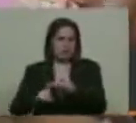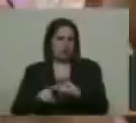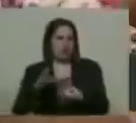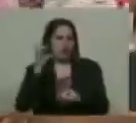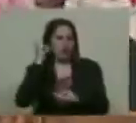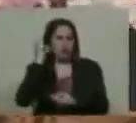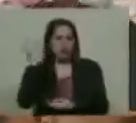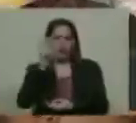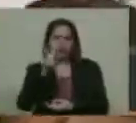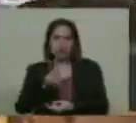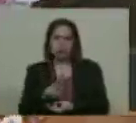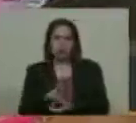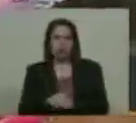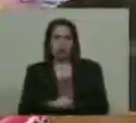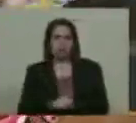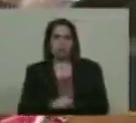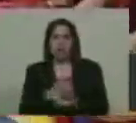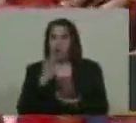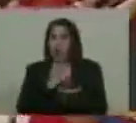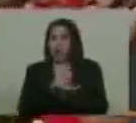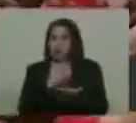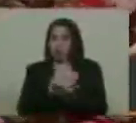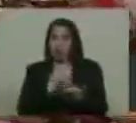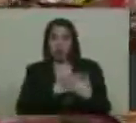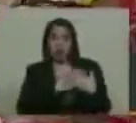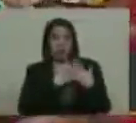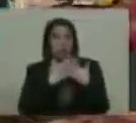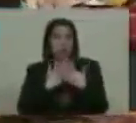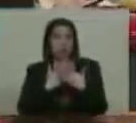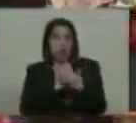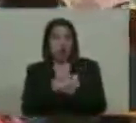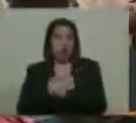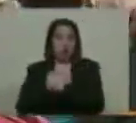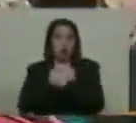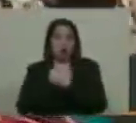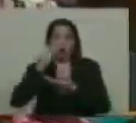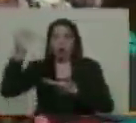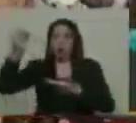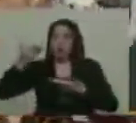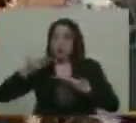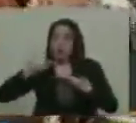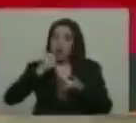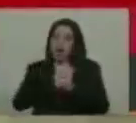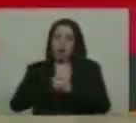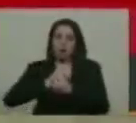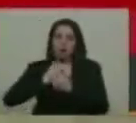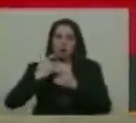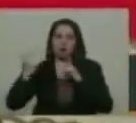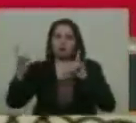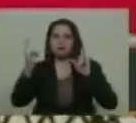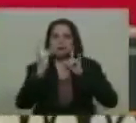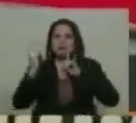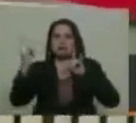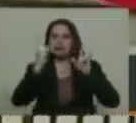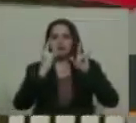venezolana porque le doy mi amor y recibo el amor de ustedes. Lo siento.